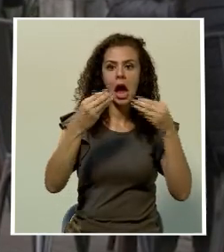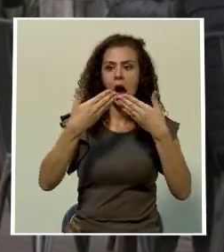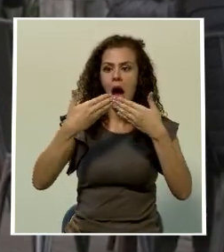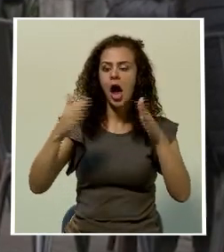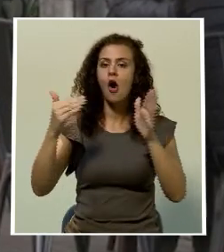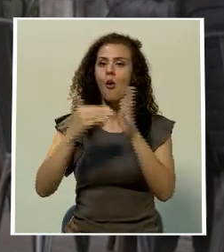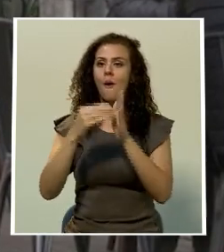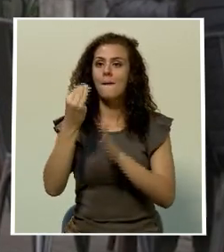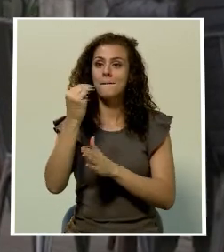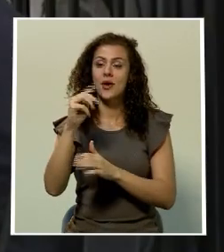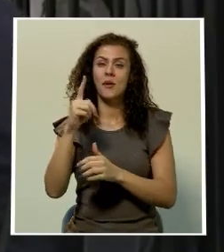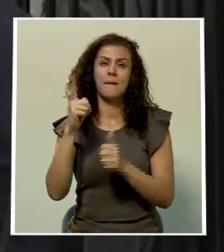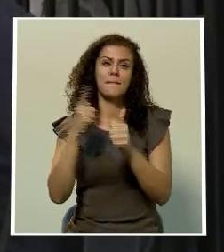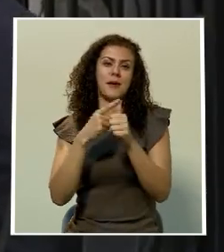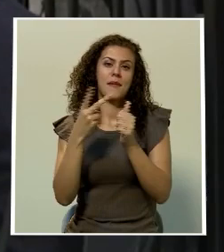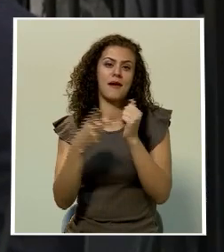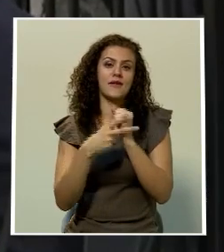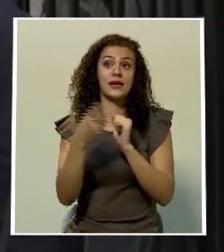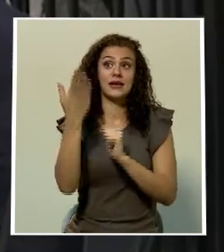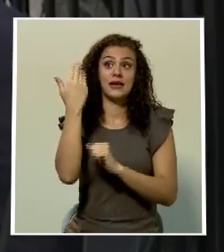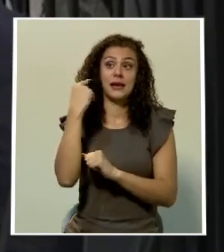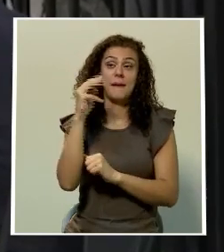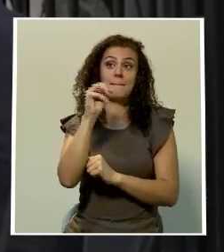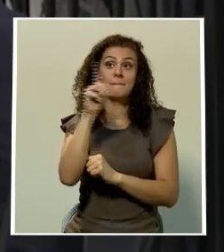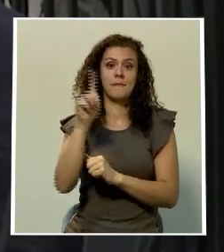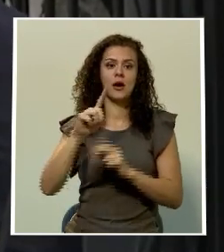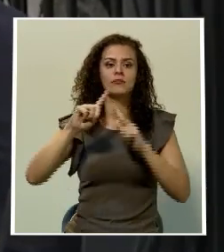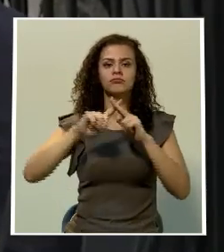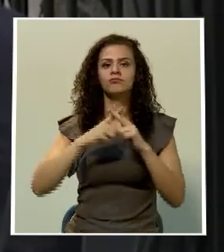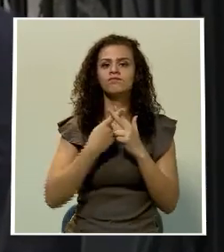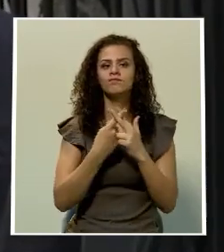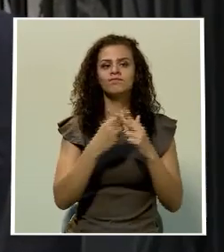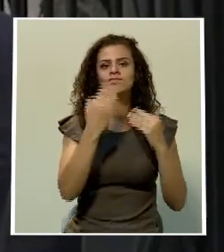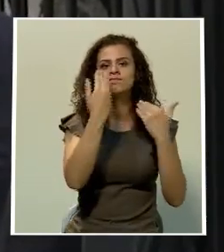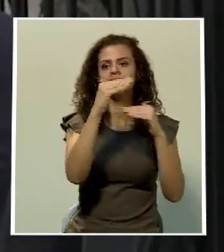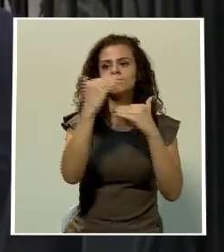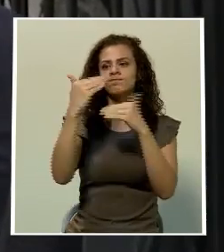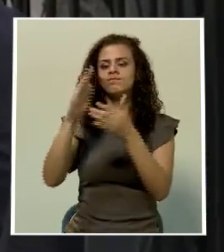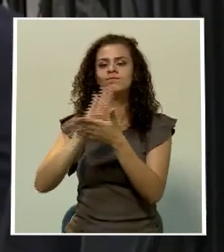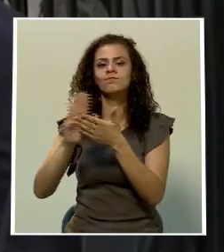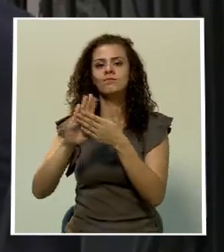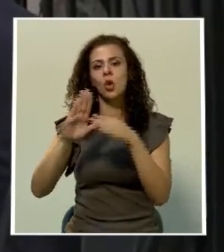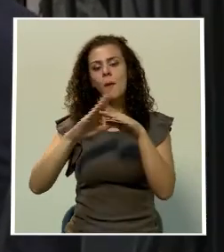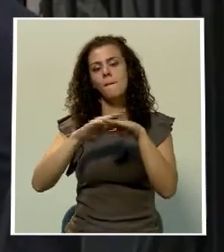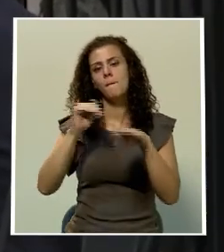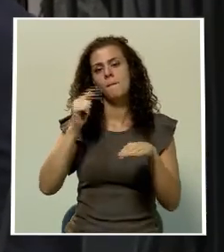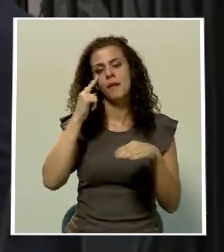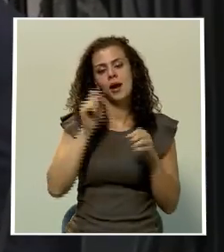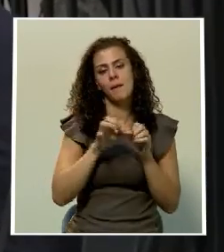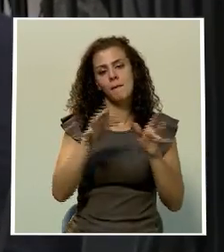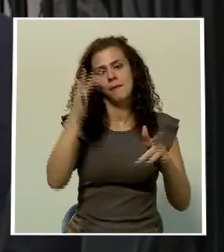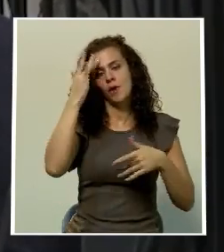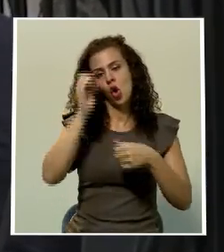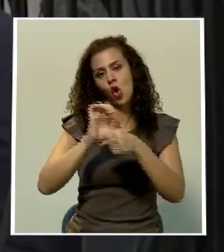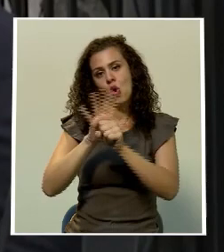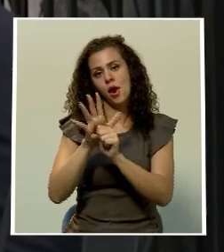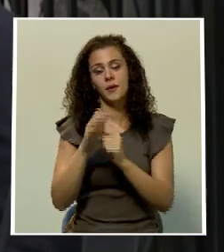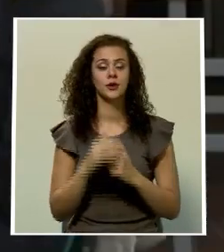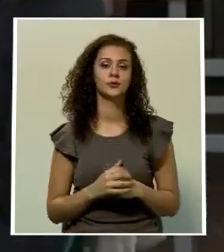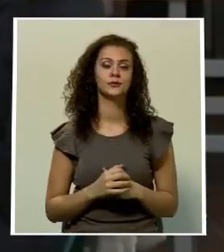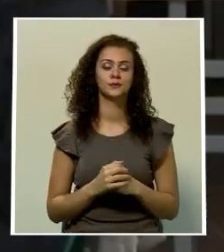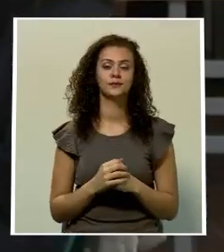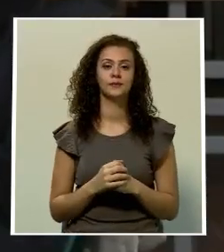el miércoles por primera vez desde que en marzo se comenzaron a aplicar las restricciones sanitarias por la pandemia del nuevo